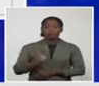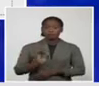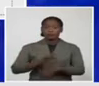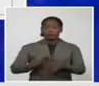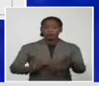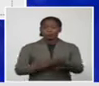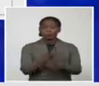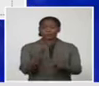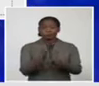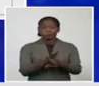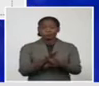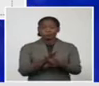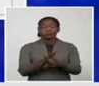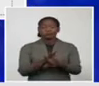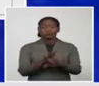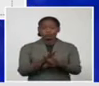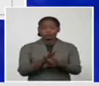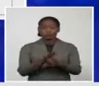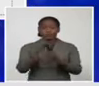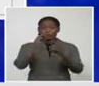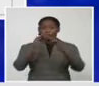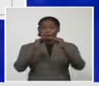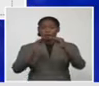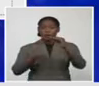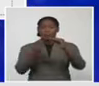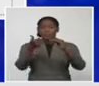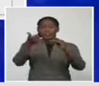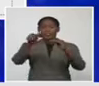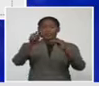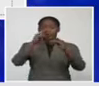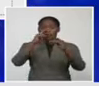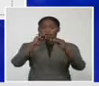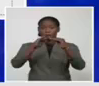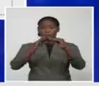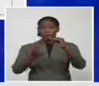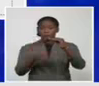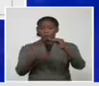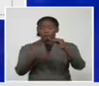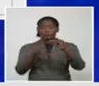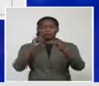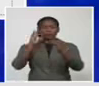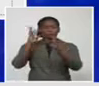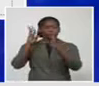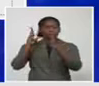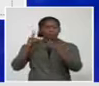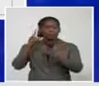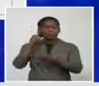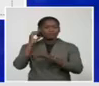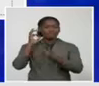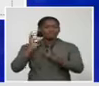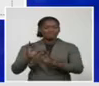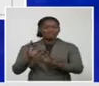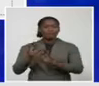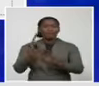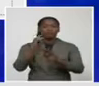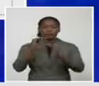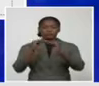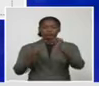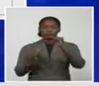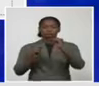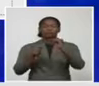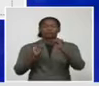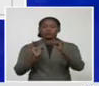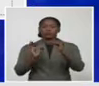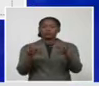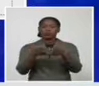casos pediátricos menores de 10 años. Buscó esta referencia y ahí se ve cuántos